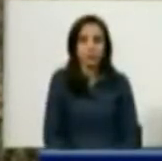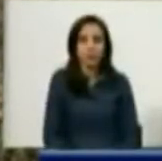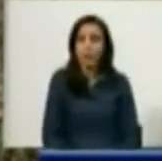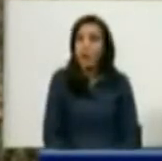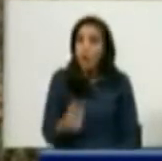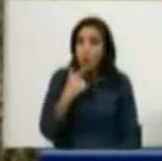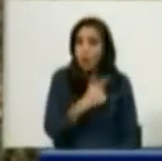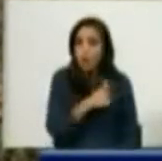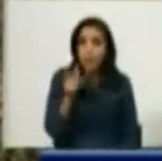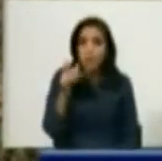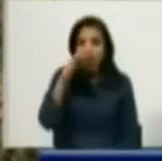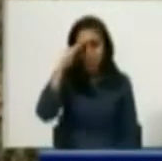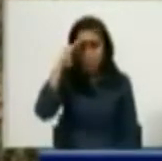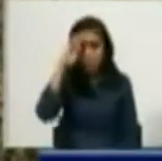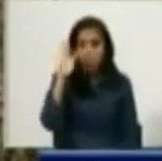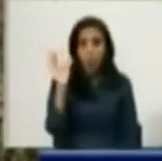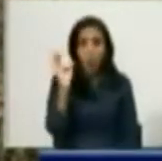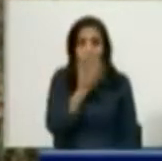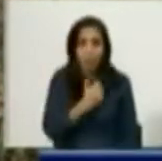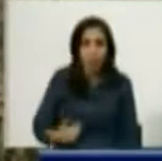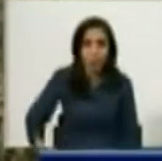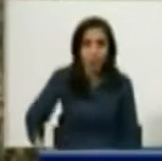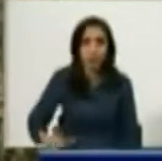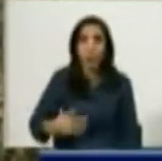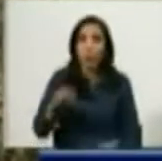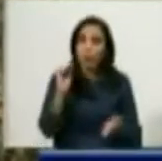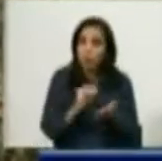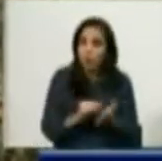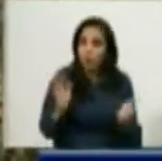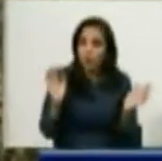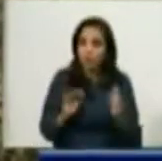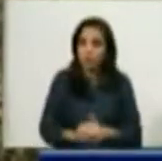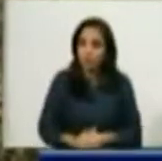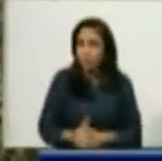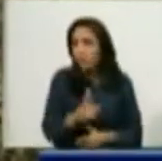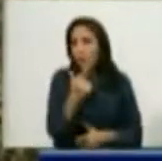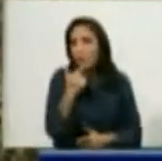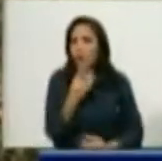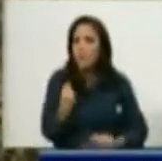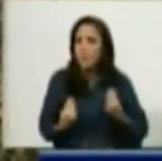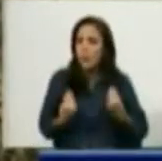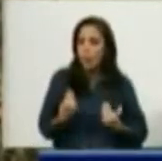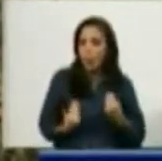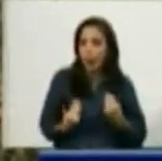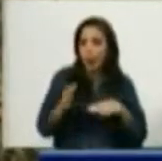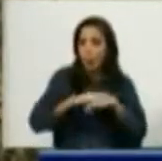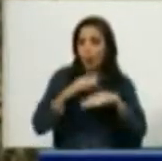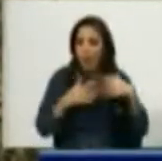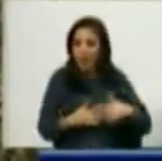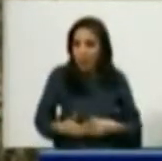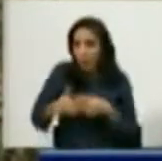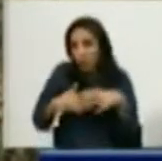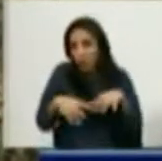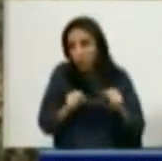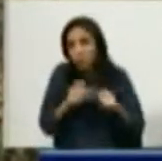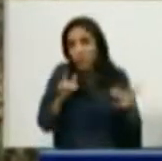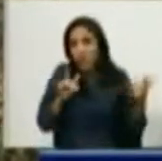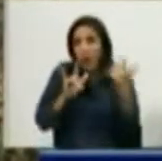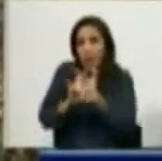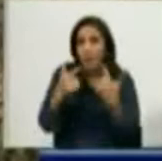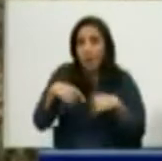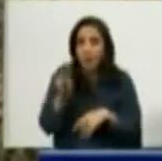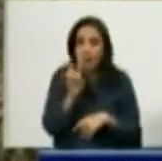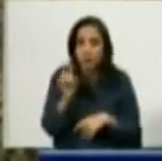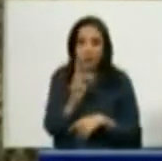Colonia otra vez aunque ustedes creen que eso es amor porque ellos están preocupados en Estados Unidos porque quieren a los venezolanos estamos